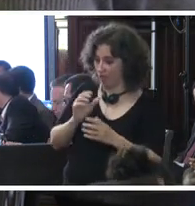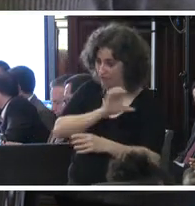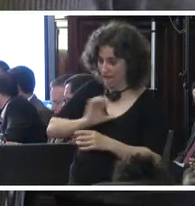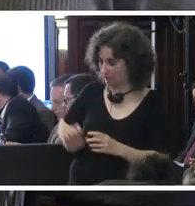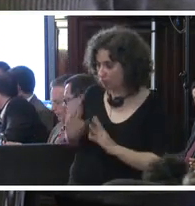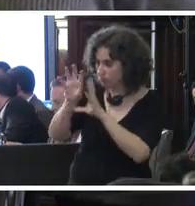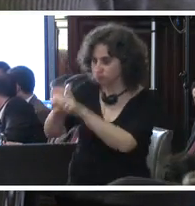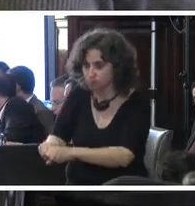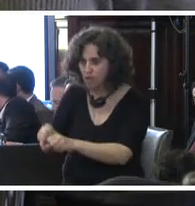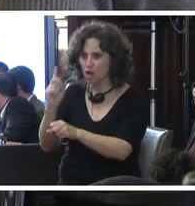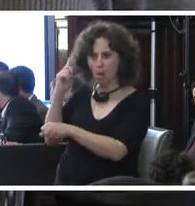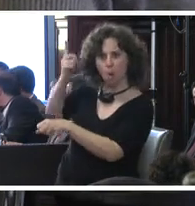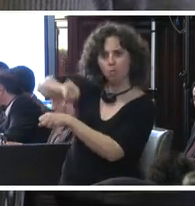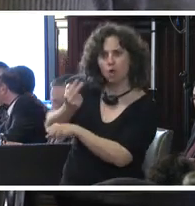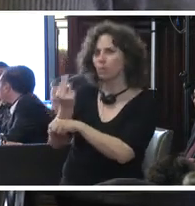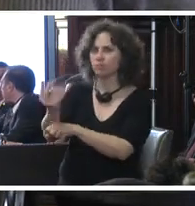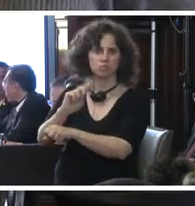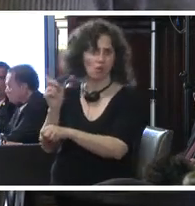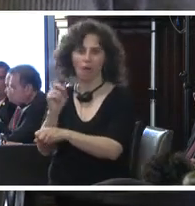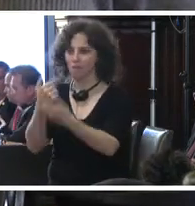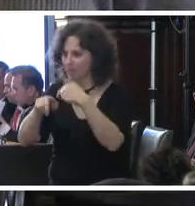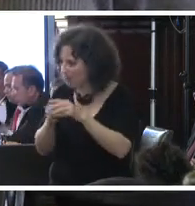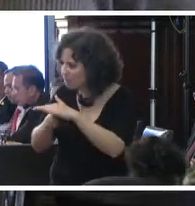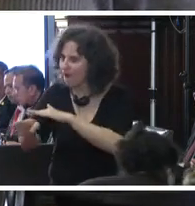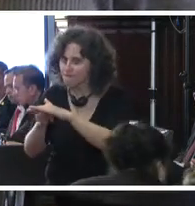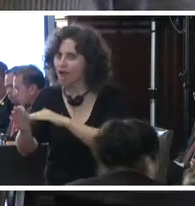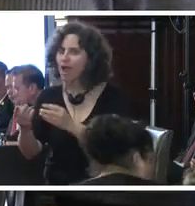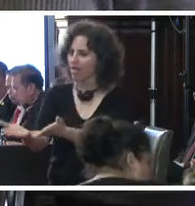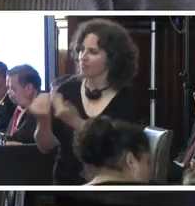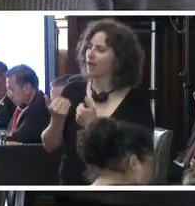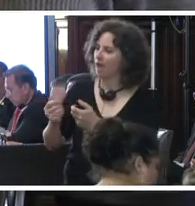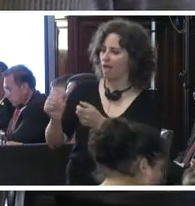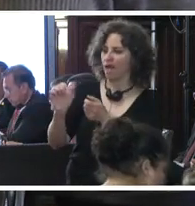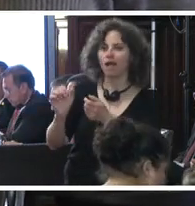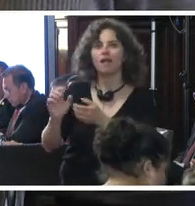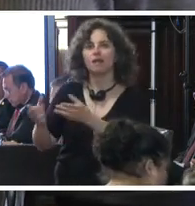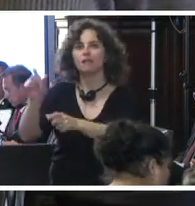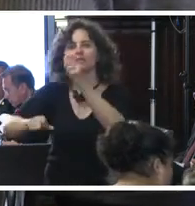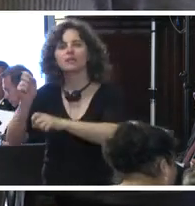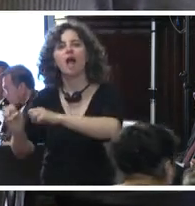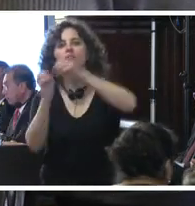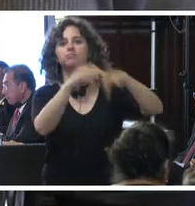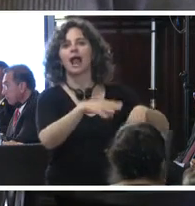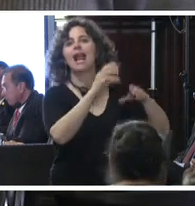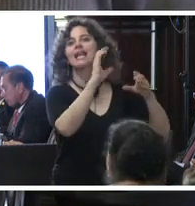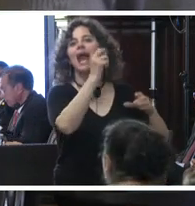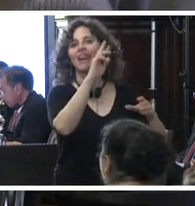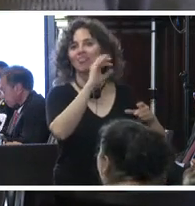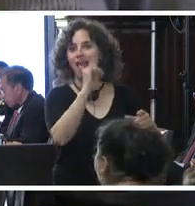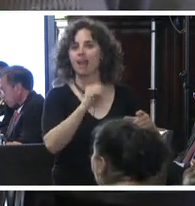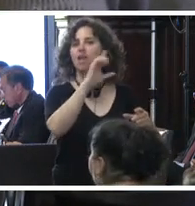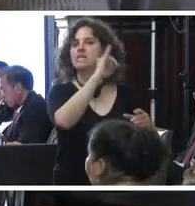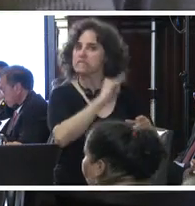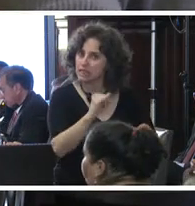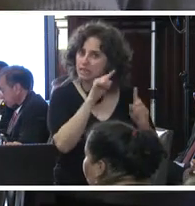sin ningún tipo de orden o autorización conducente a la entrega de estas víctimas al cartel de los Zetas, especialmente entre